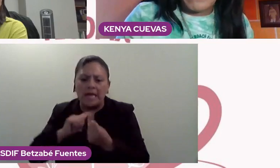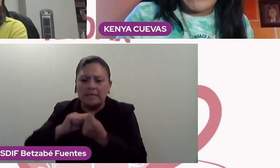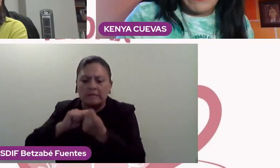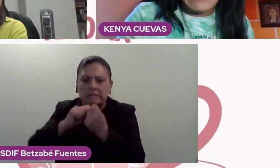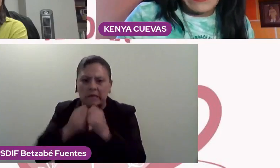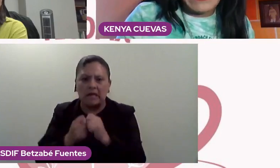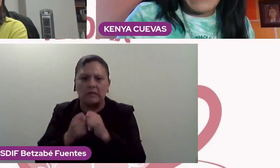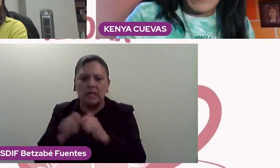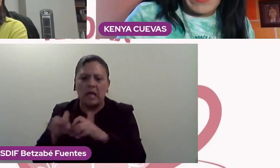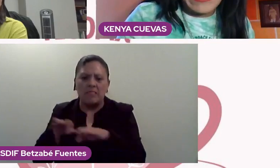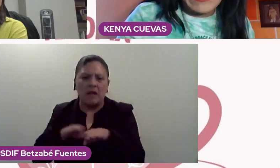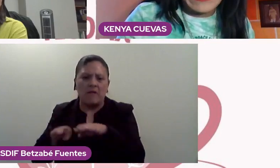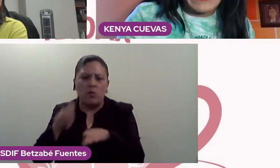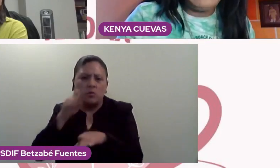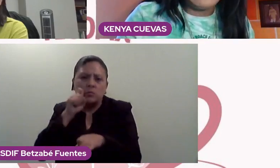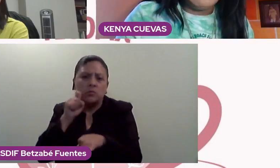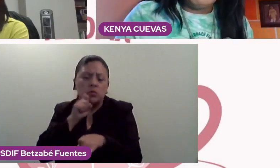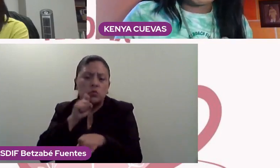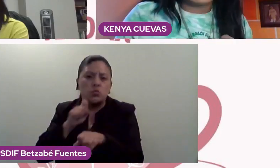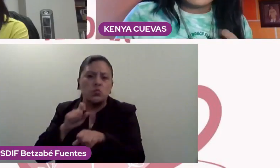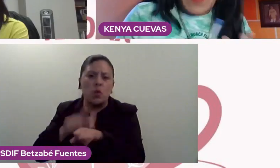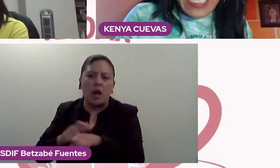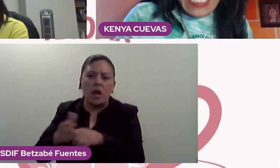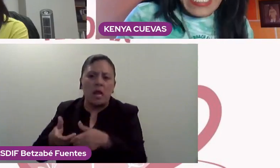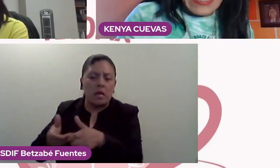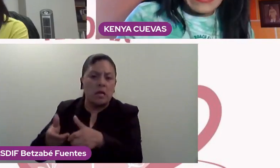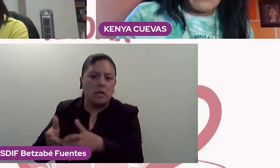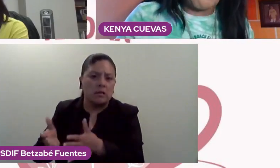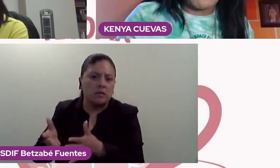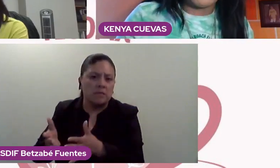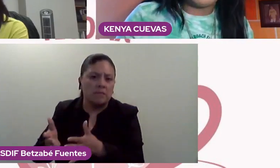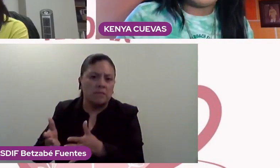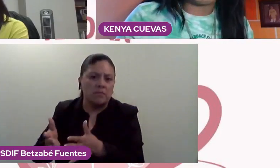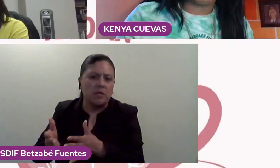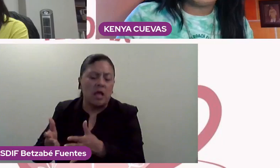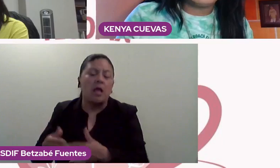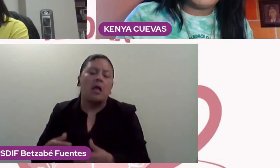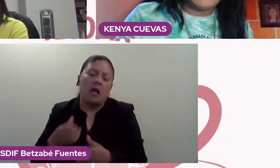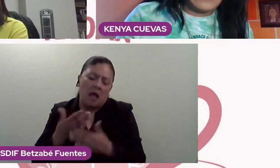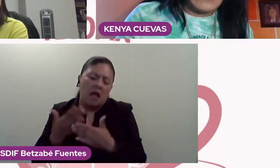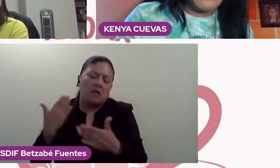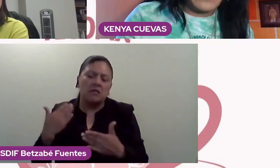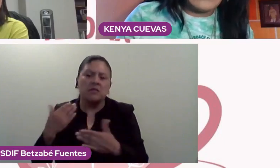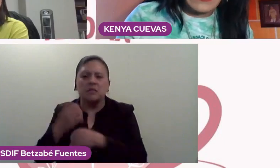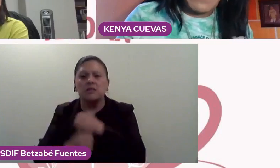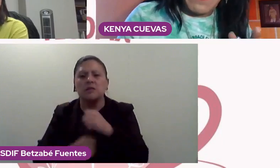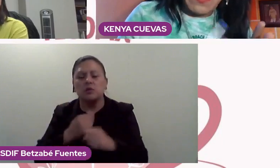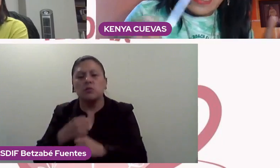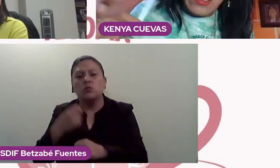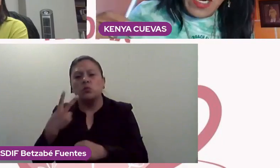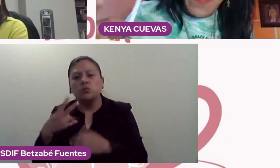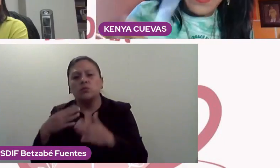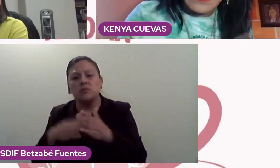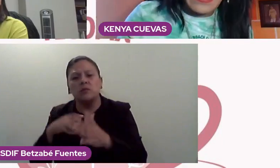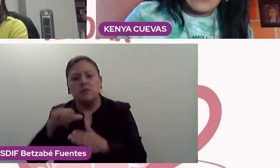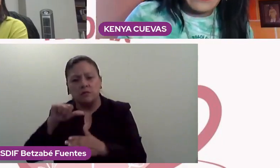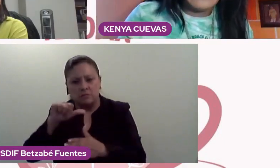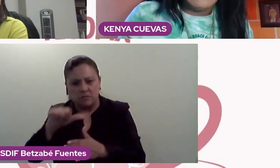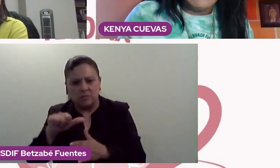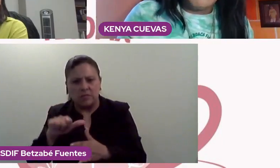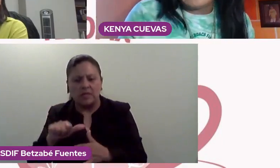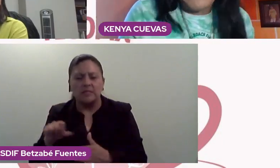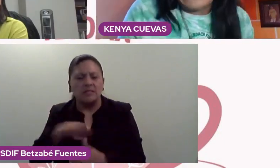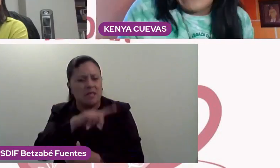se empezó a visibilizar en el 2016, después del asesinato de Paola, después de toda la violencia que vivimos dentro de la